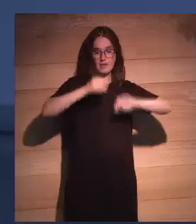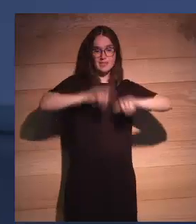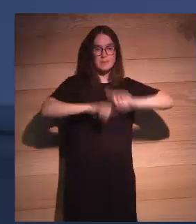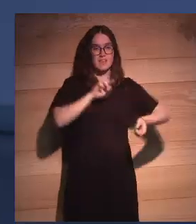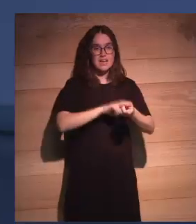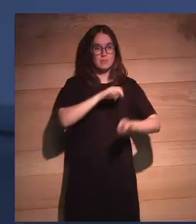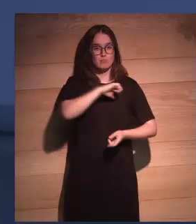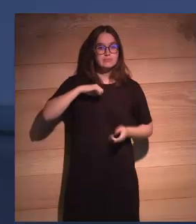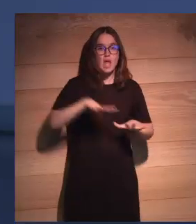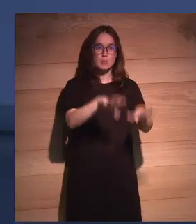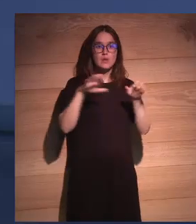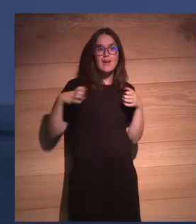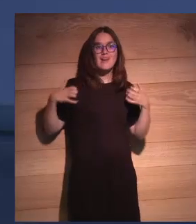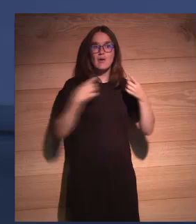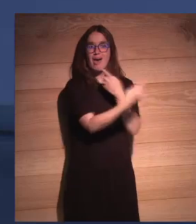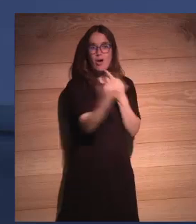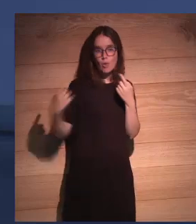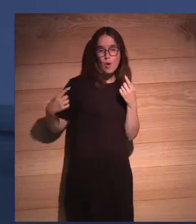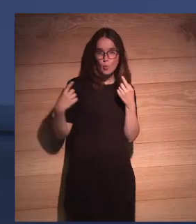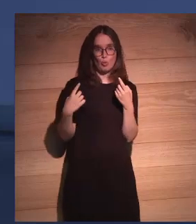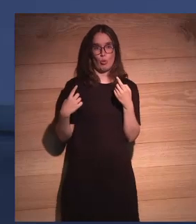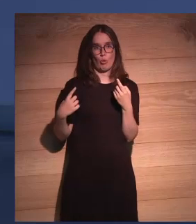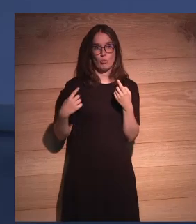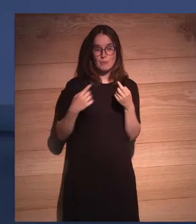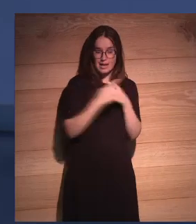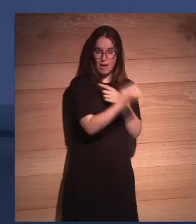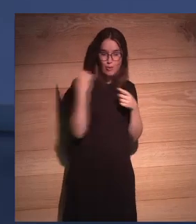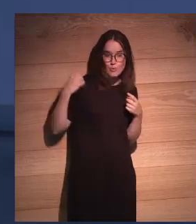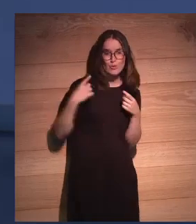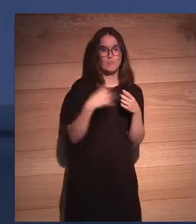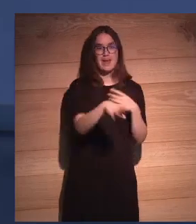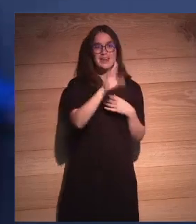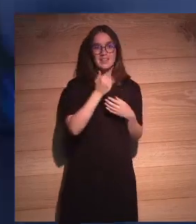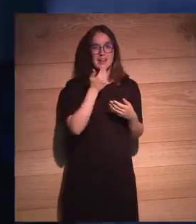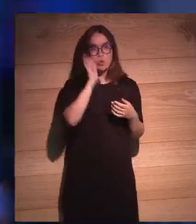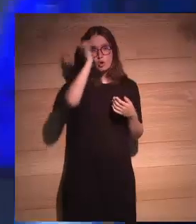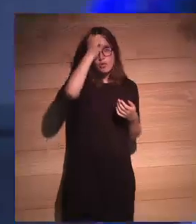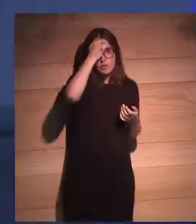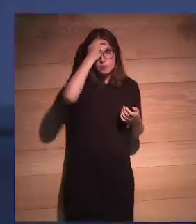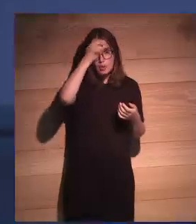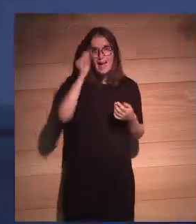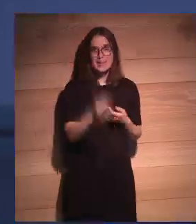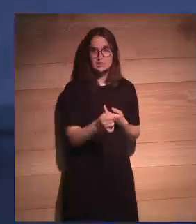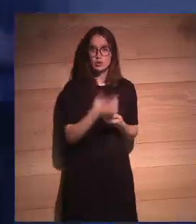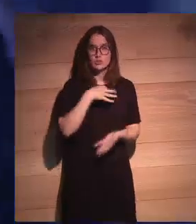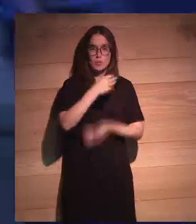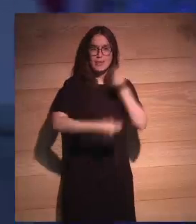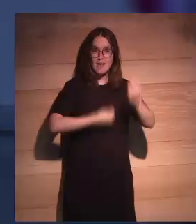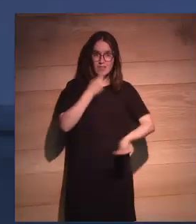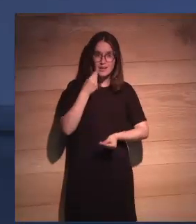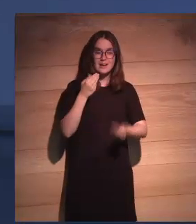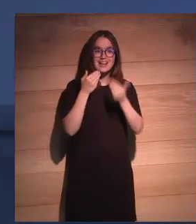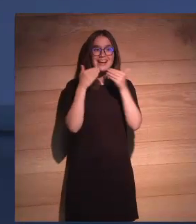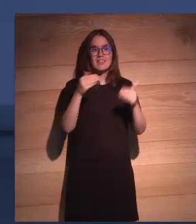de aprendizaje, al punto de partida desde el que arrancamos para entender cualquier concepto. Esto lo puede hacer hoy